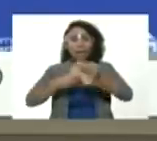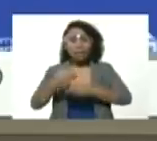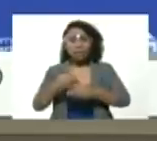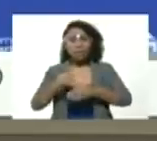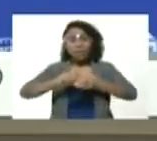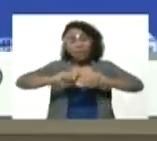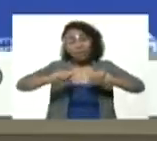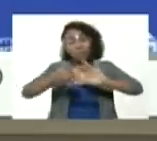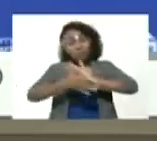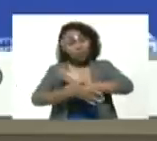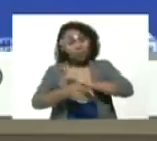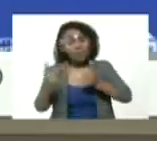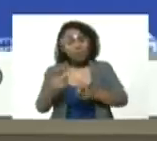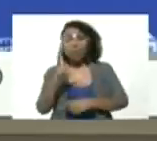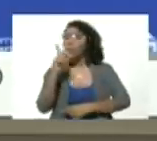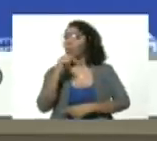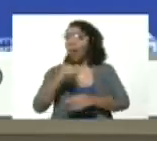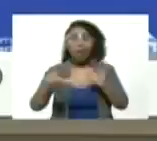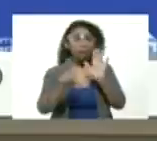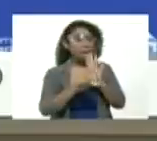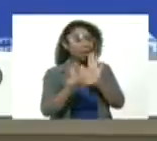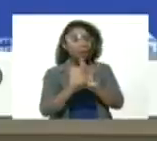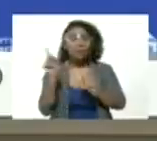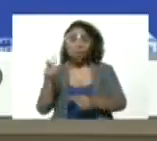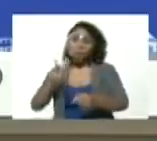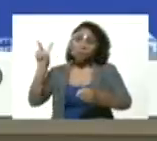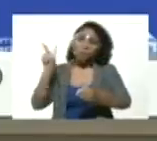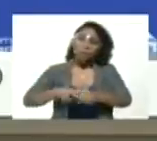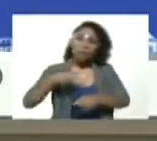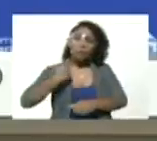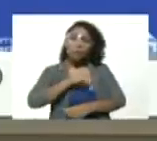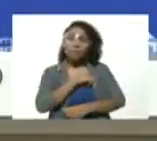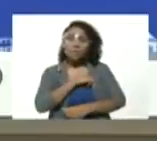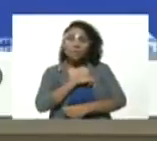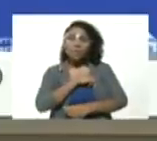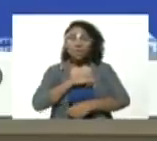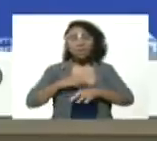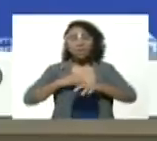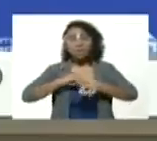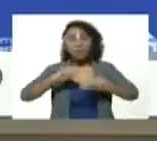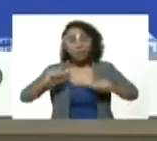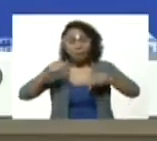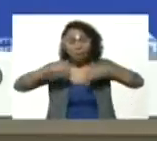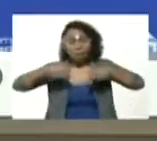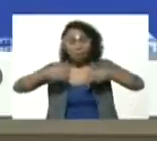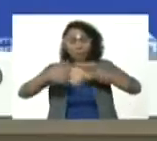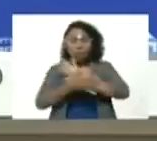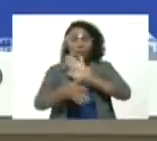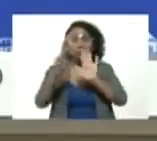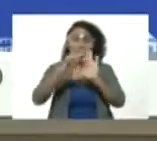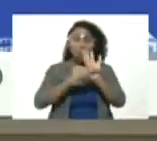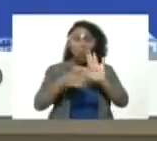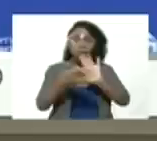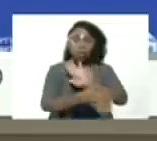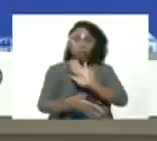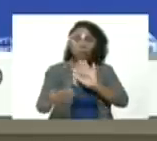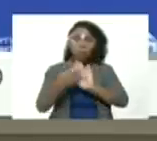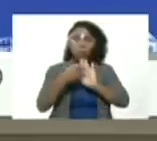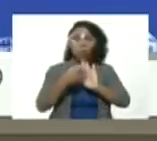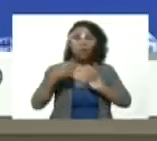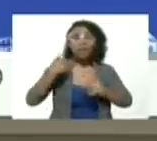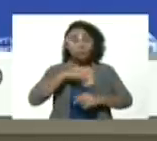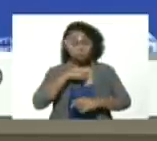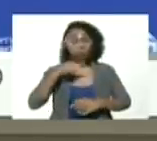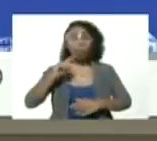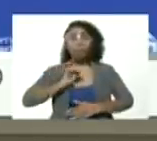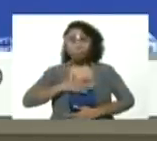extraterritoriales, son ilegales porque violentan nuestra jurisdicción y de esta manera pues nosotros hemos podido demostrar